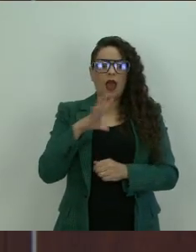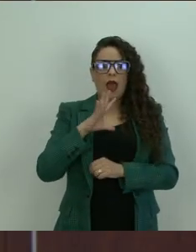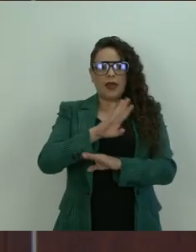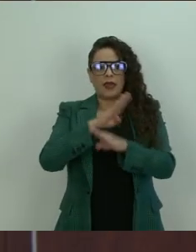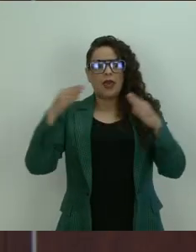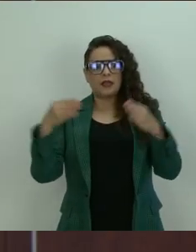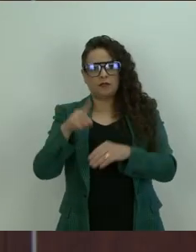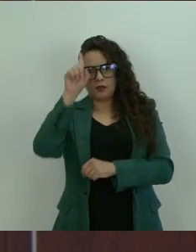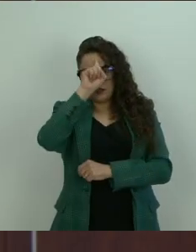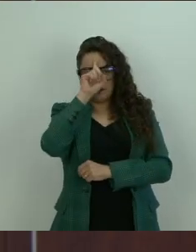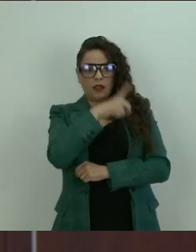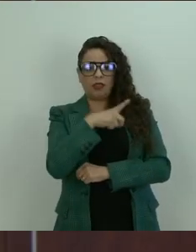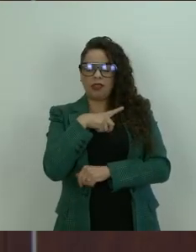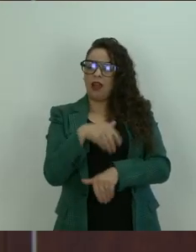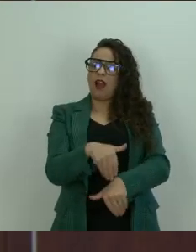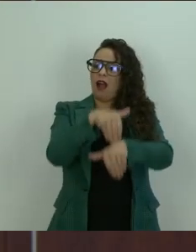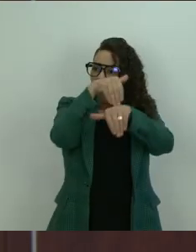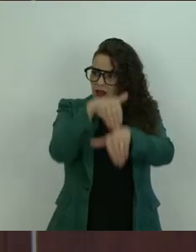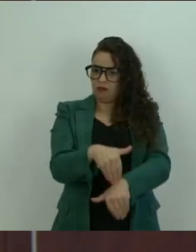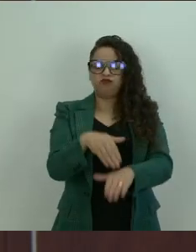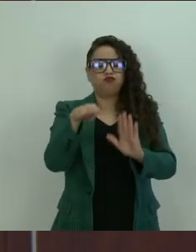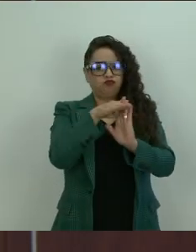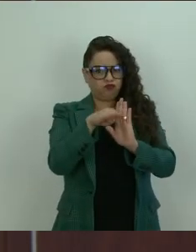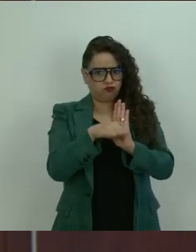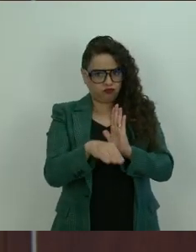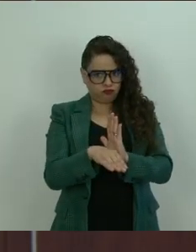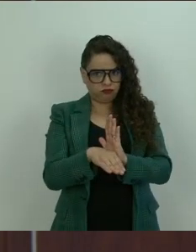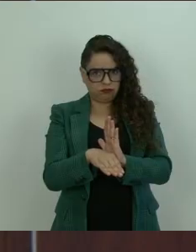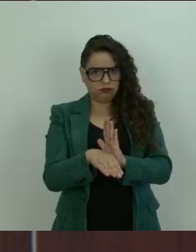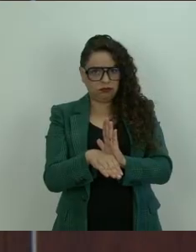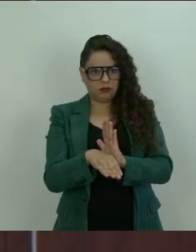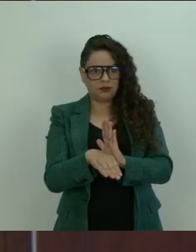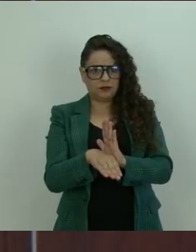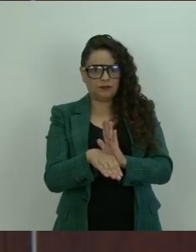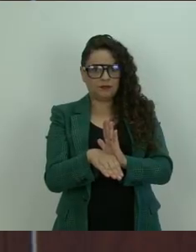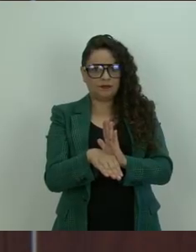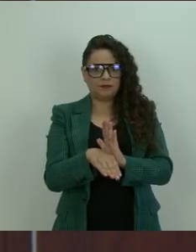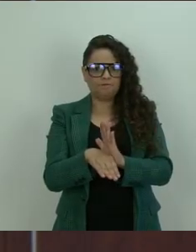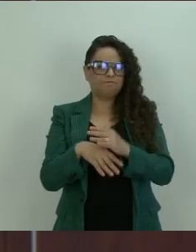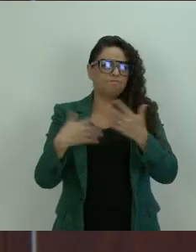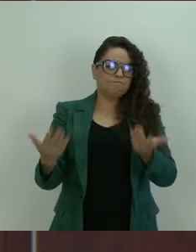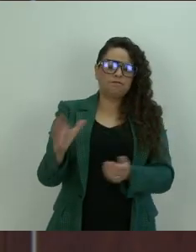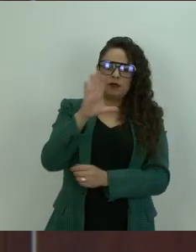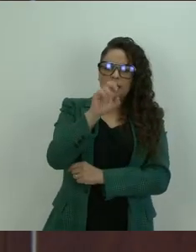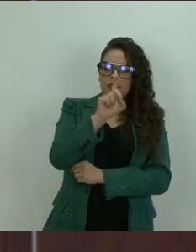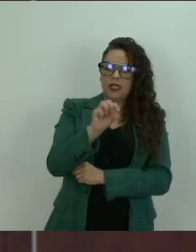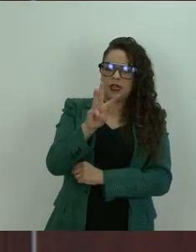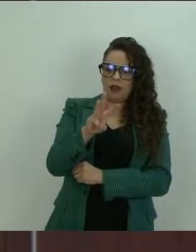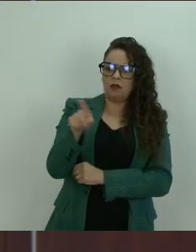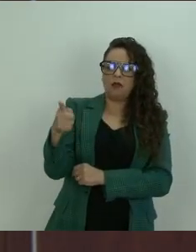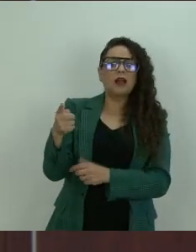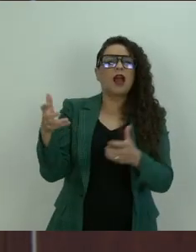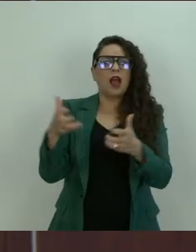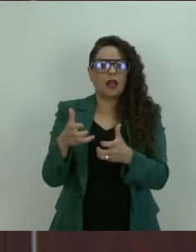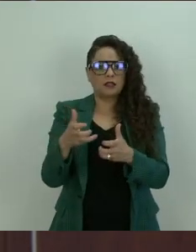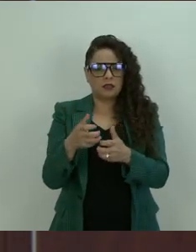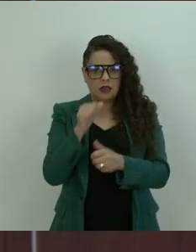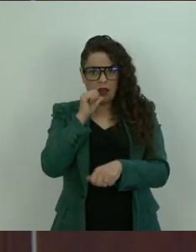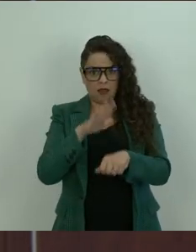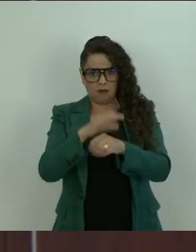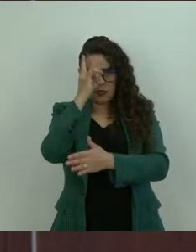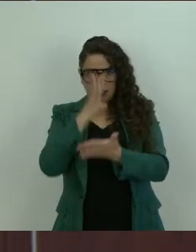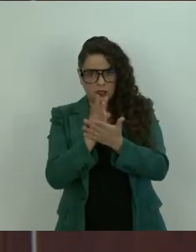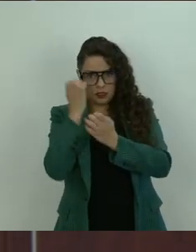que hay que seguir. Pero la CEDAW no solo analiza país por país cómo está